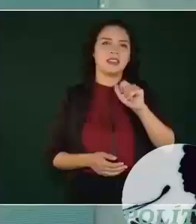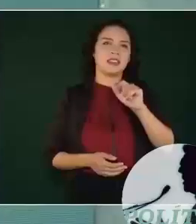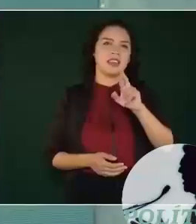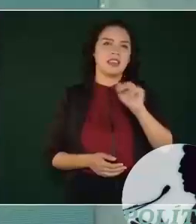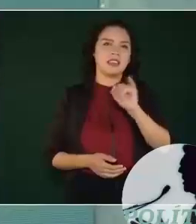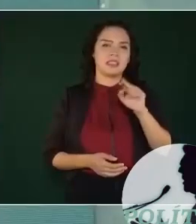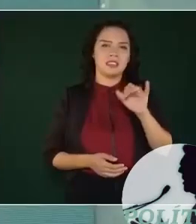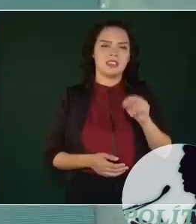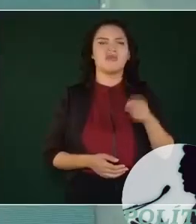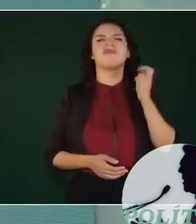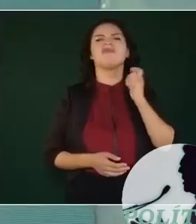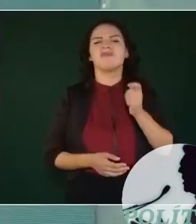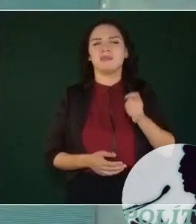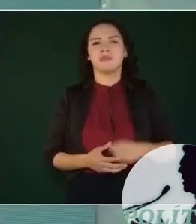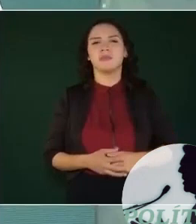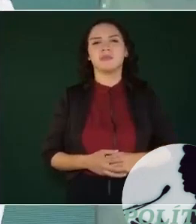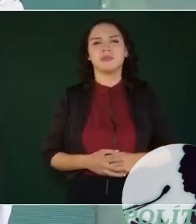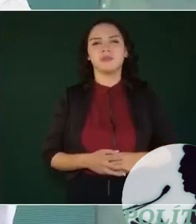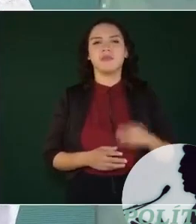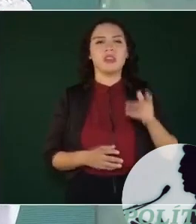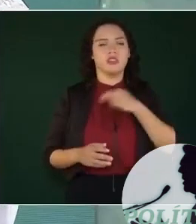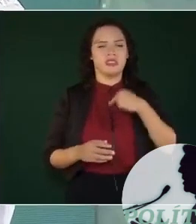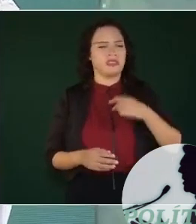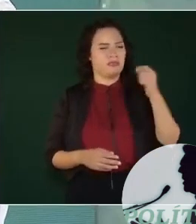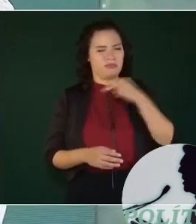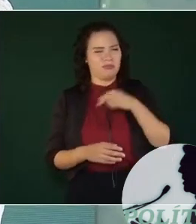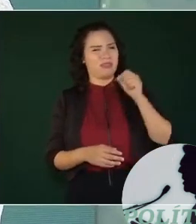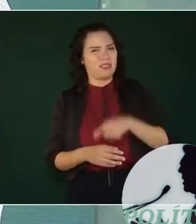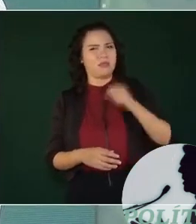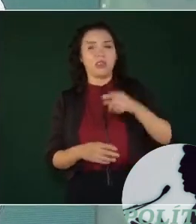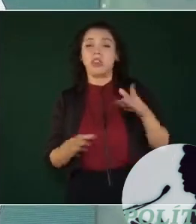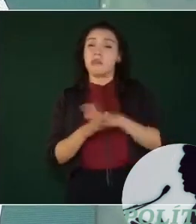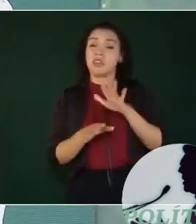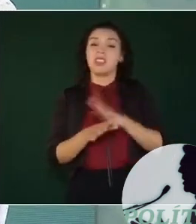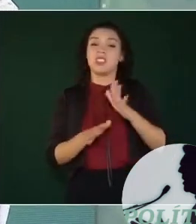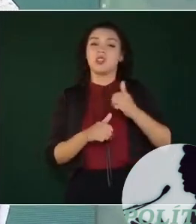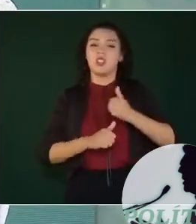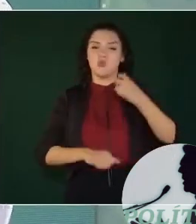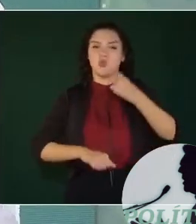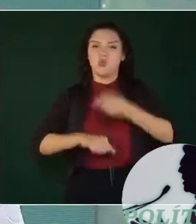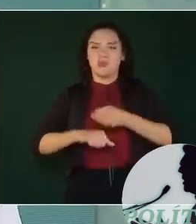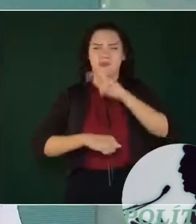acusar de que estamos militarizando el país. Lo que no